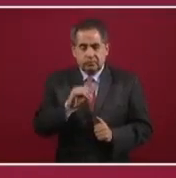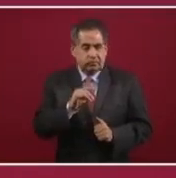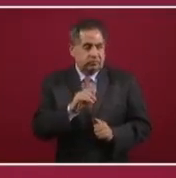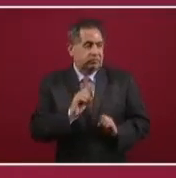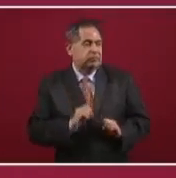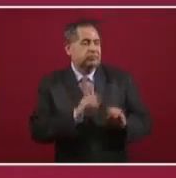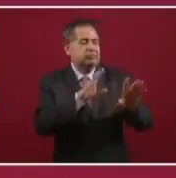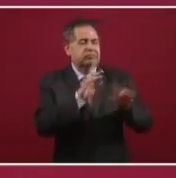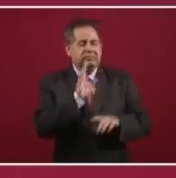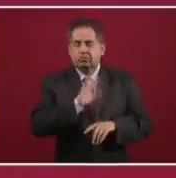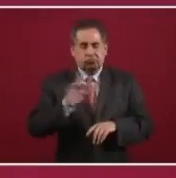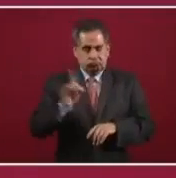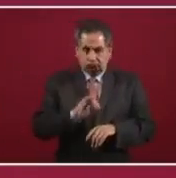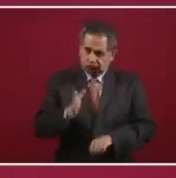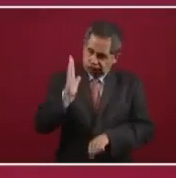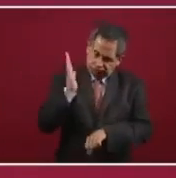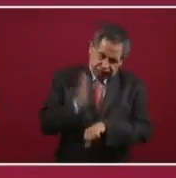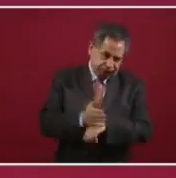impunidad,